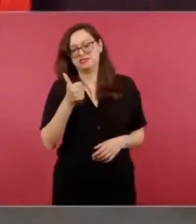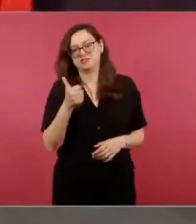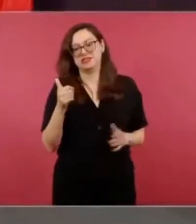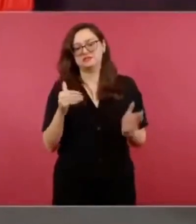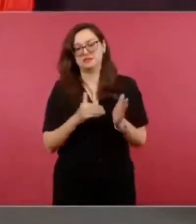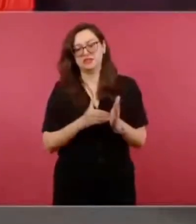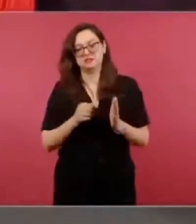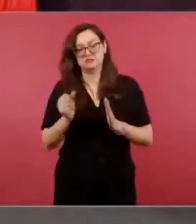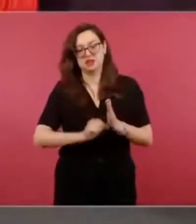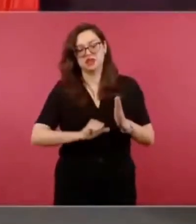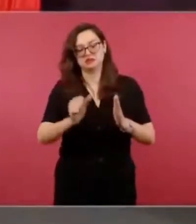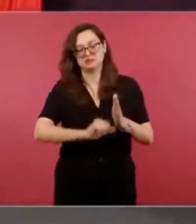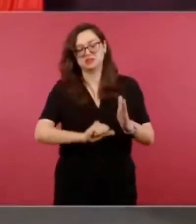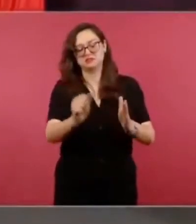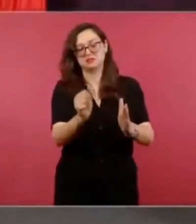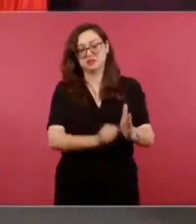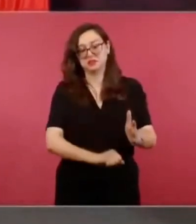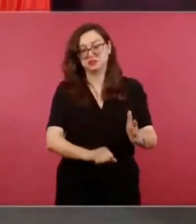Al término,